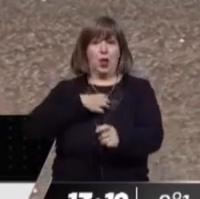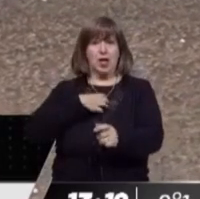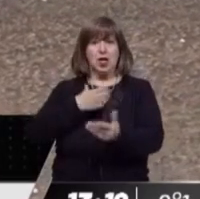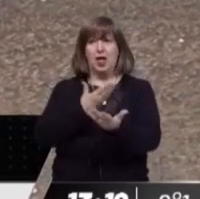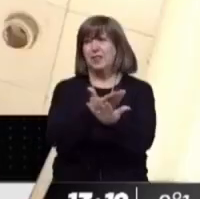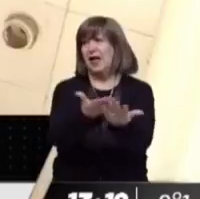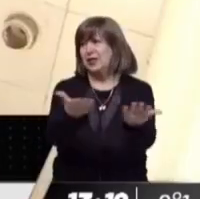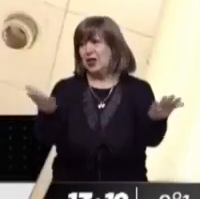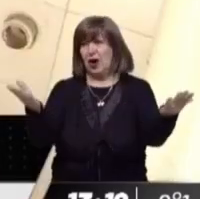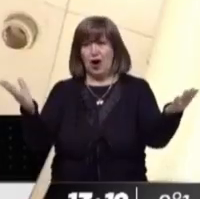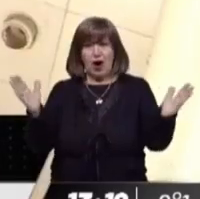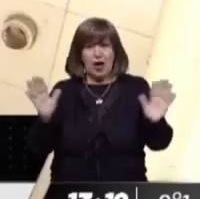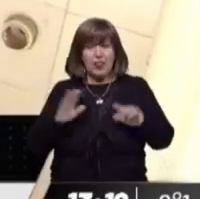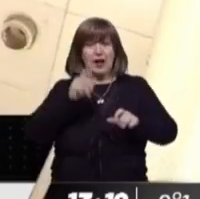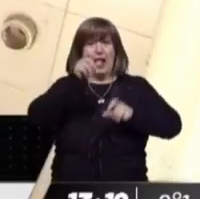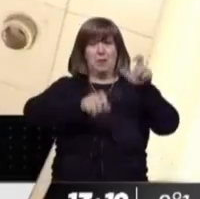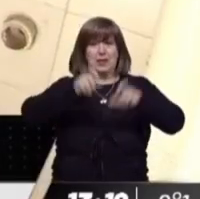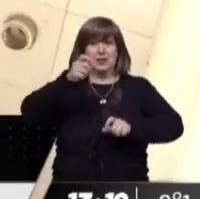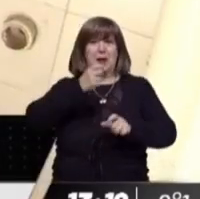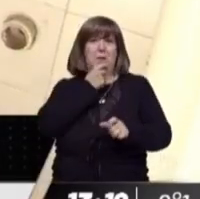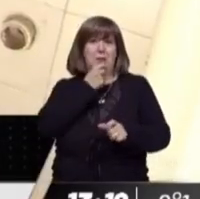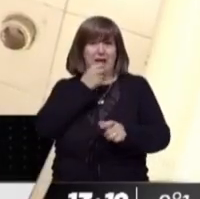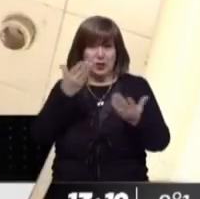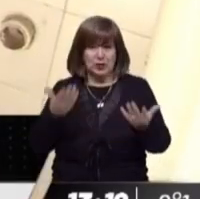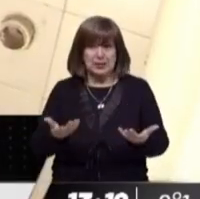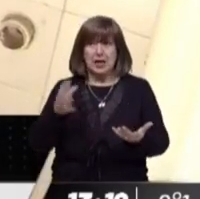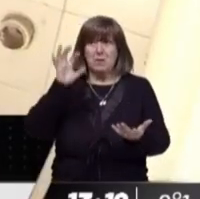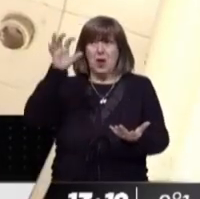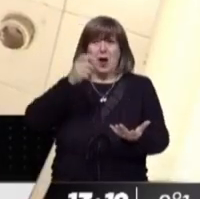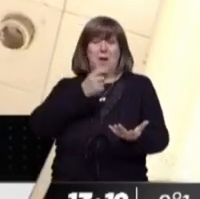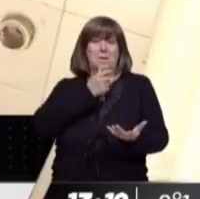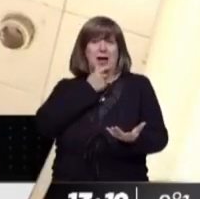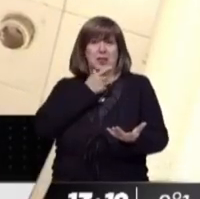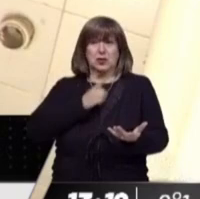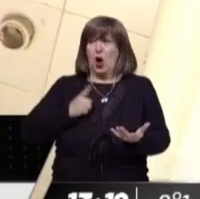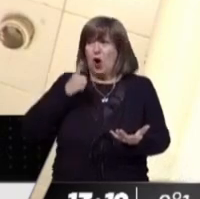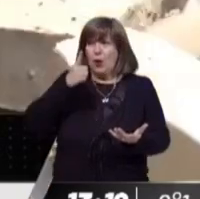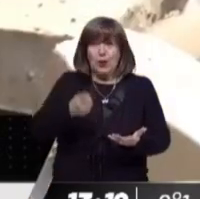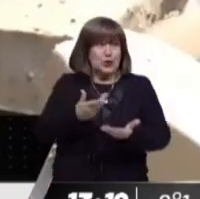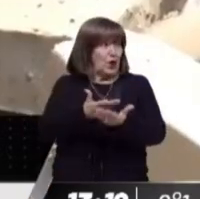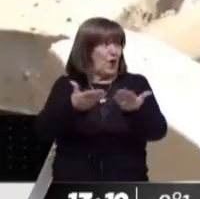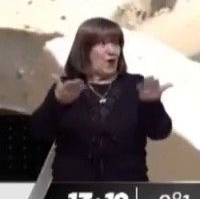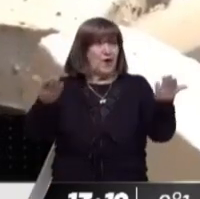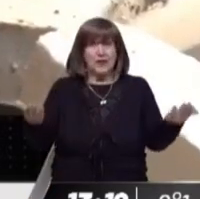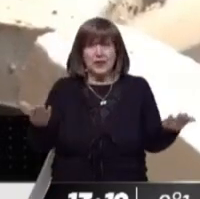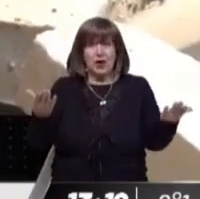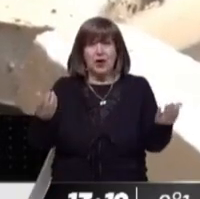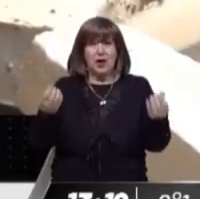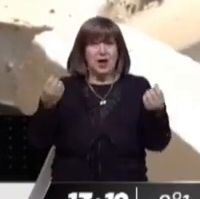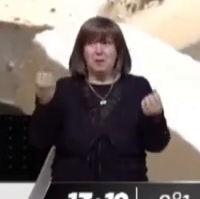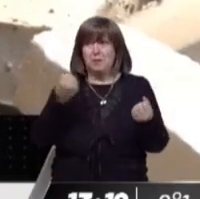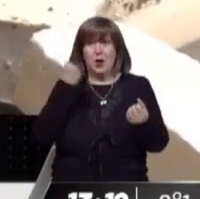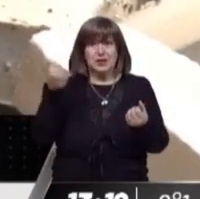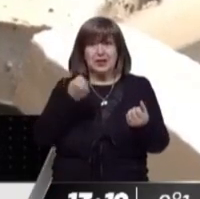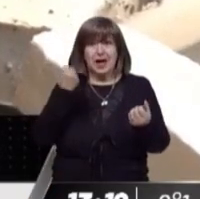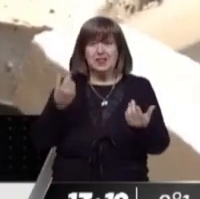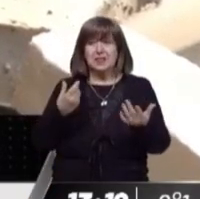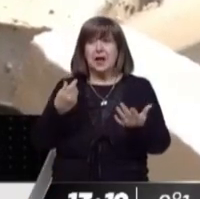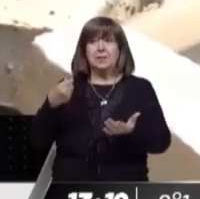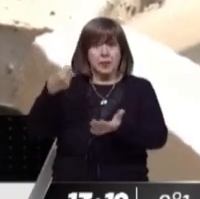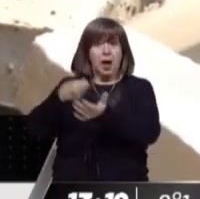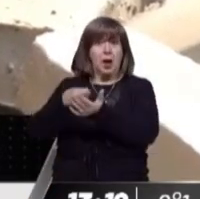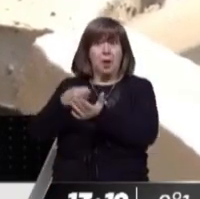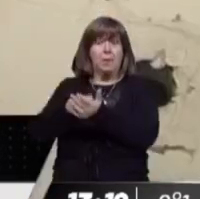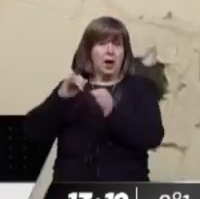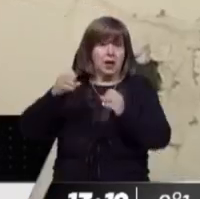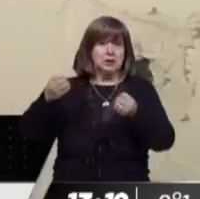orgullo de todos de todos los provincianos Por más que pague el club no podemos estar abriendo un estadio